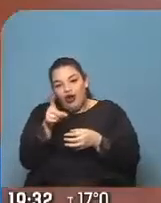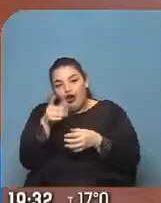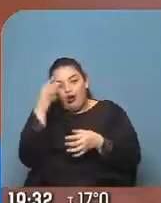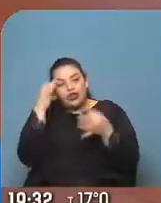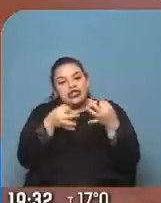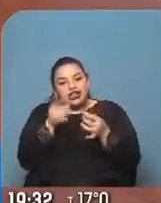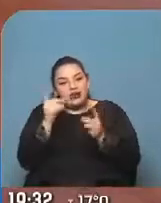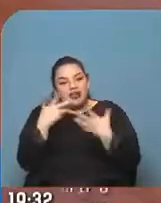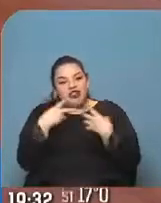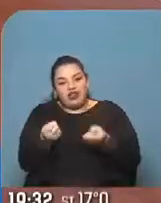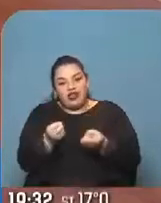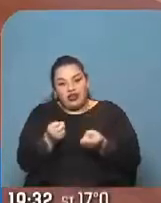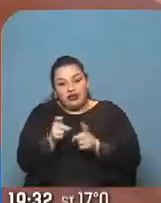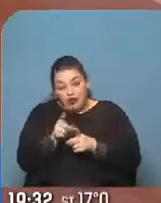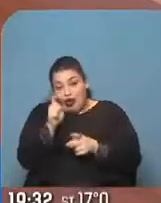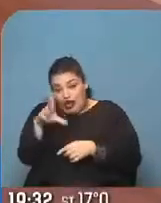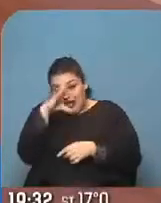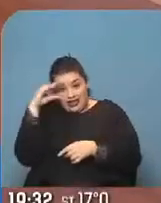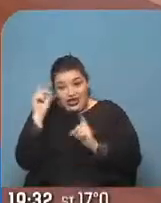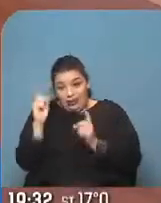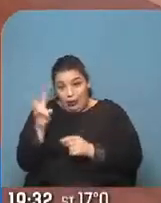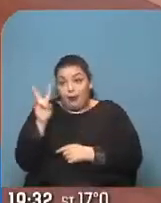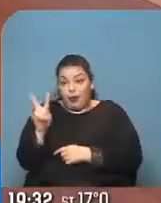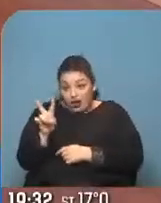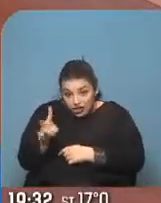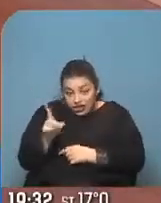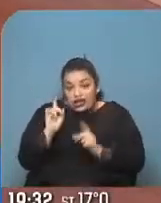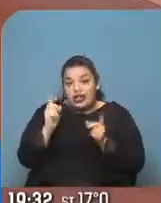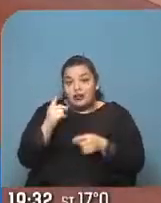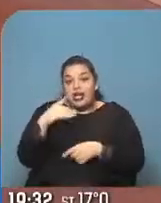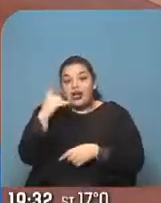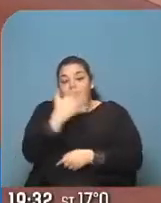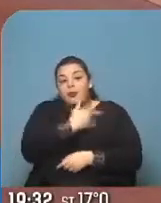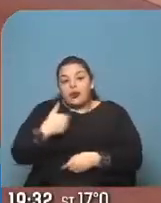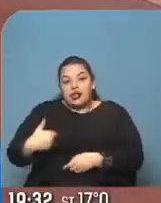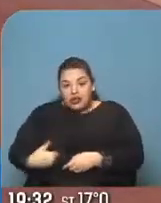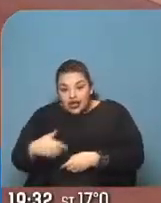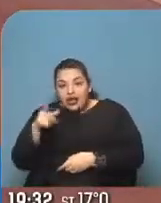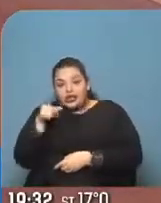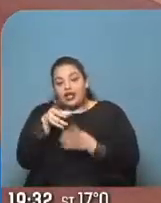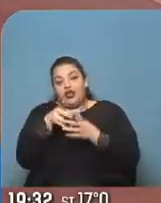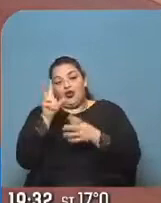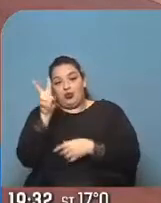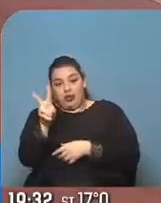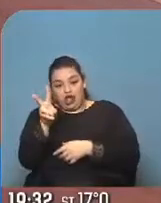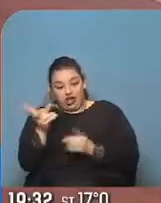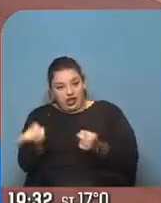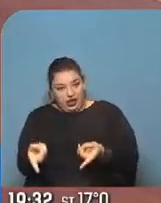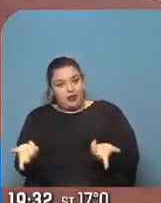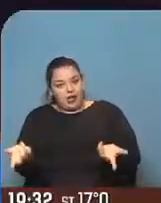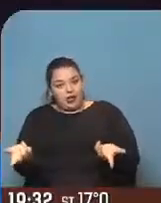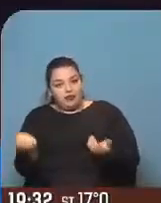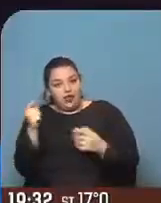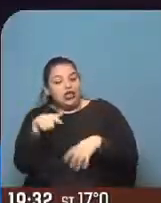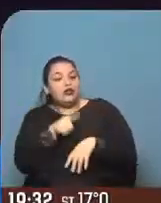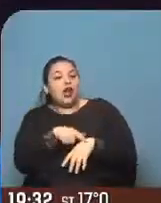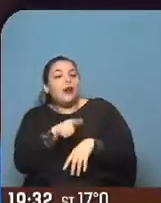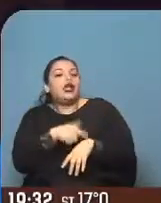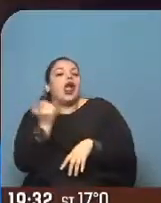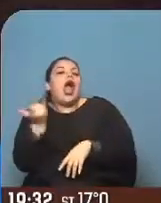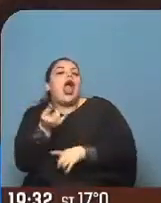cristina kirchner es peronista fue una presidenta del partido justicialista en este tiempo hay alguno